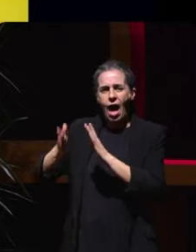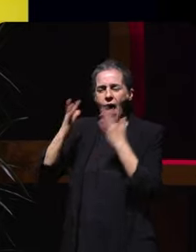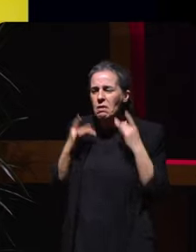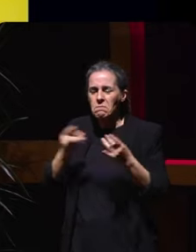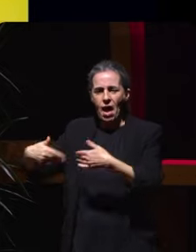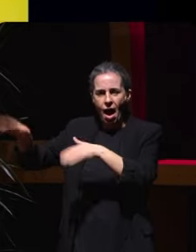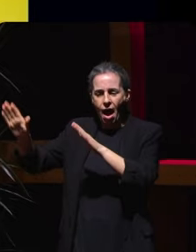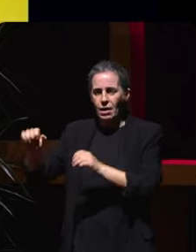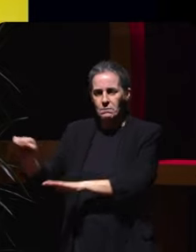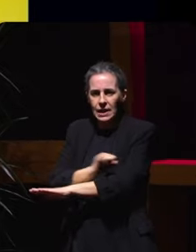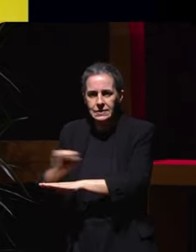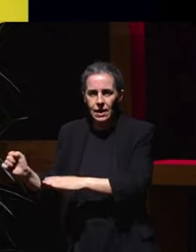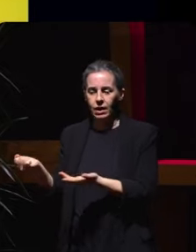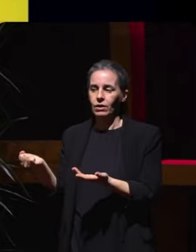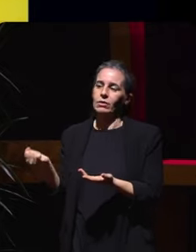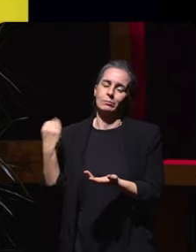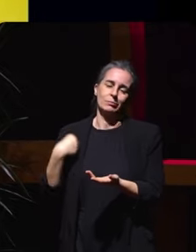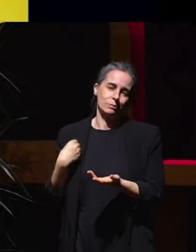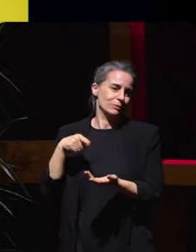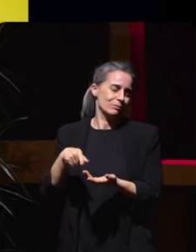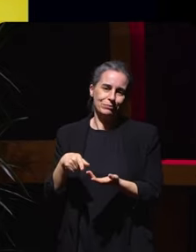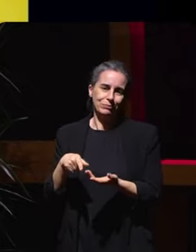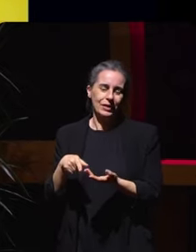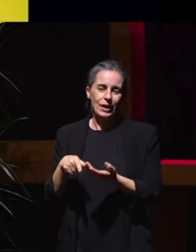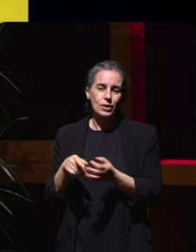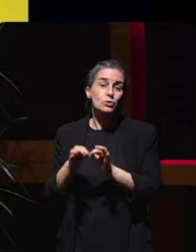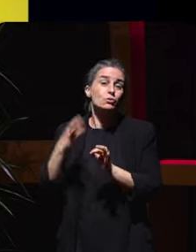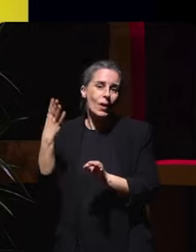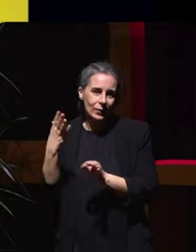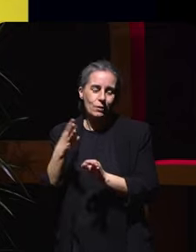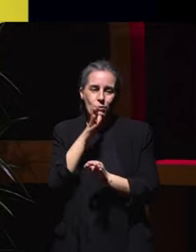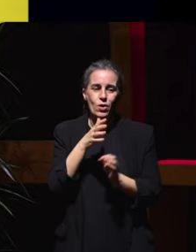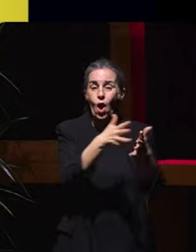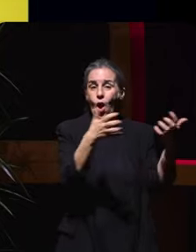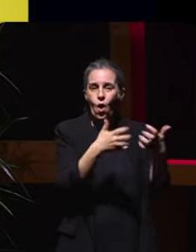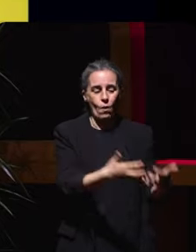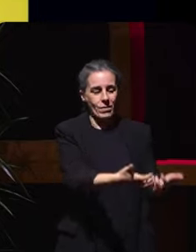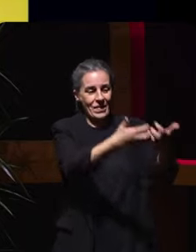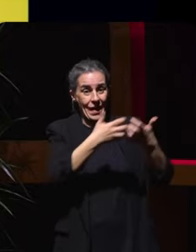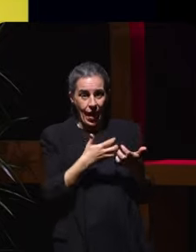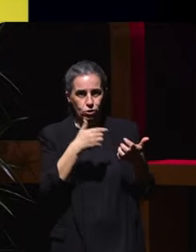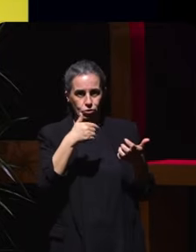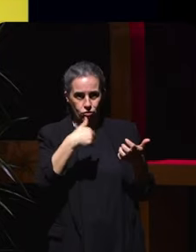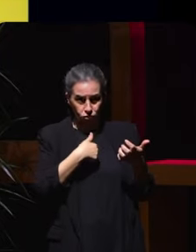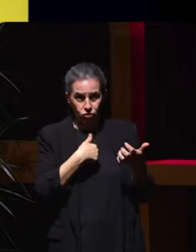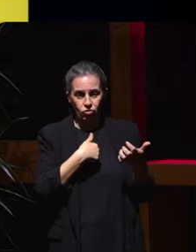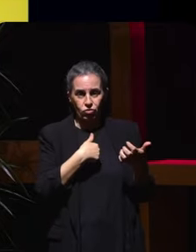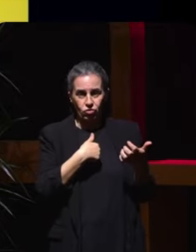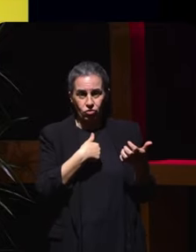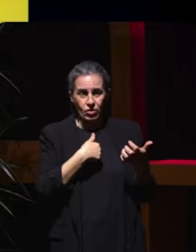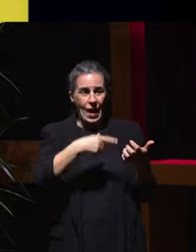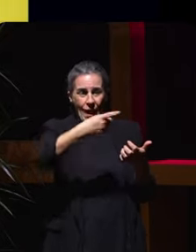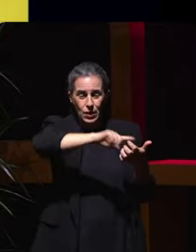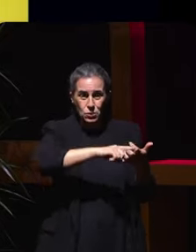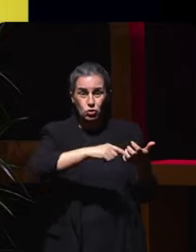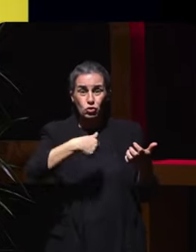planchar. Bueno, por suerte, ese tipo de comentarios tan desagradables y en los que ni siquiera me has dado la oportunidad de escucharme, de